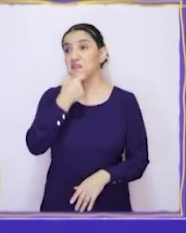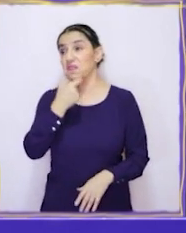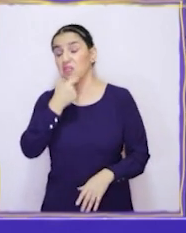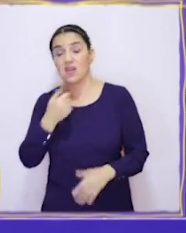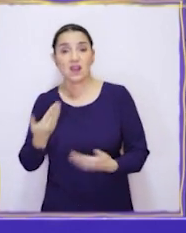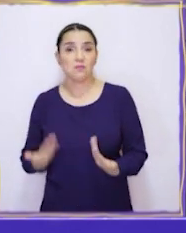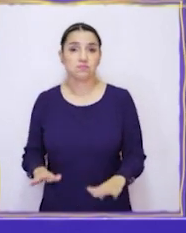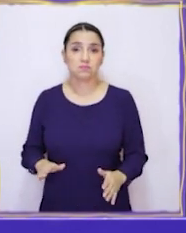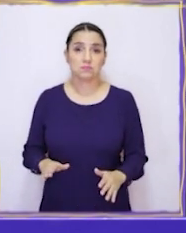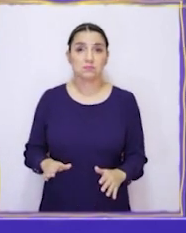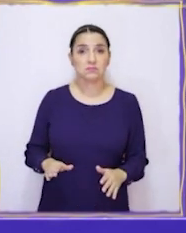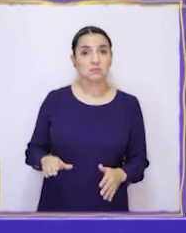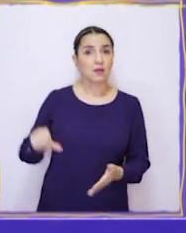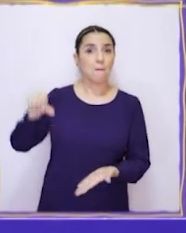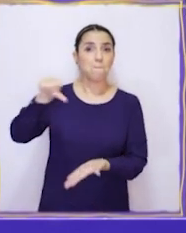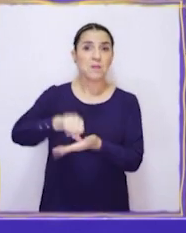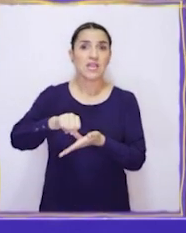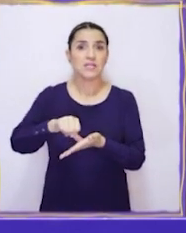Inglaterra